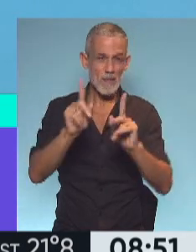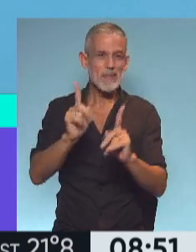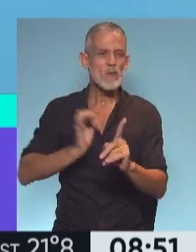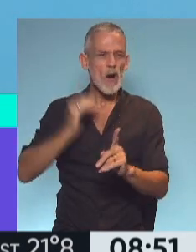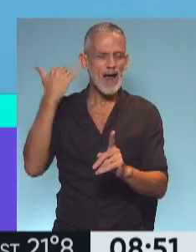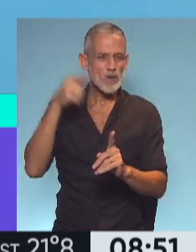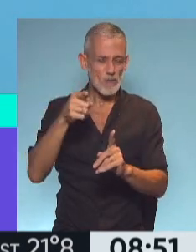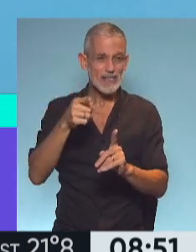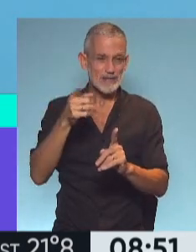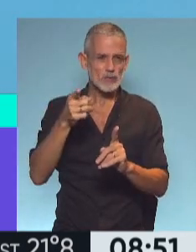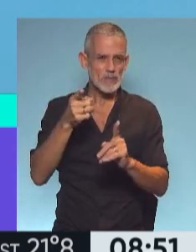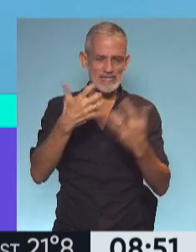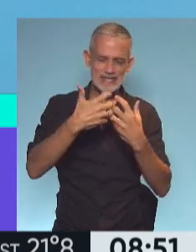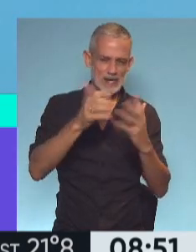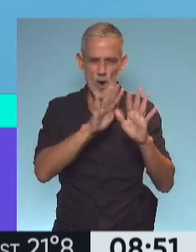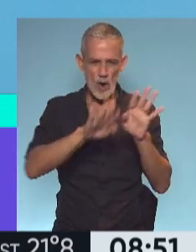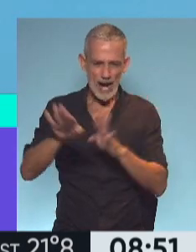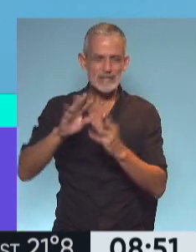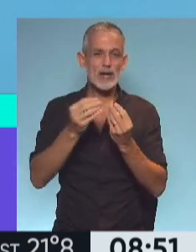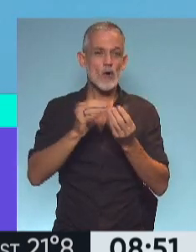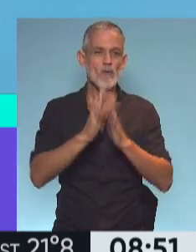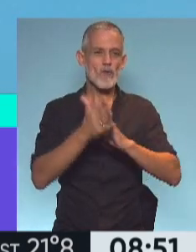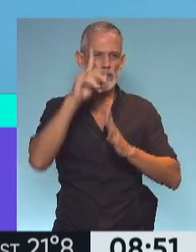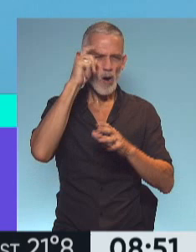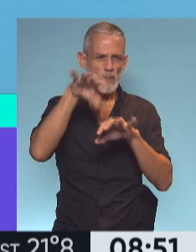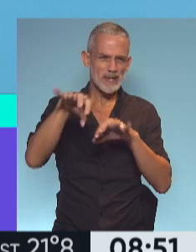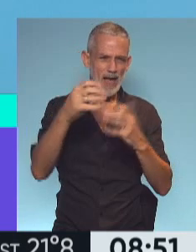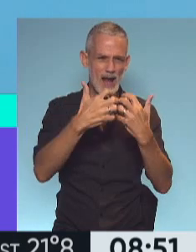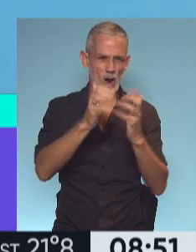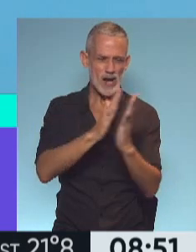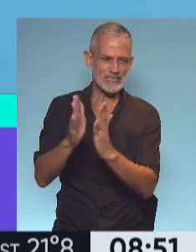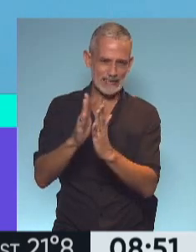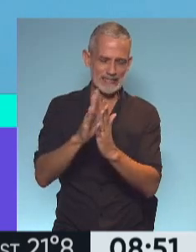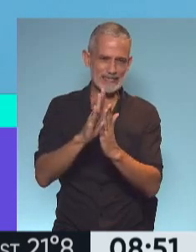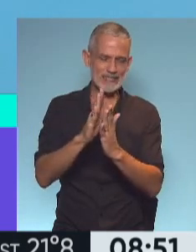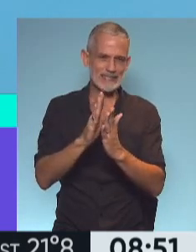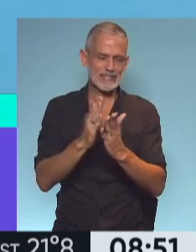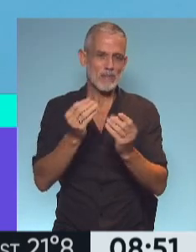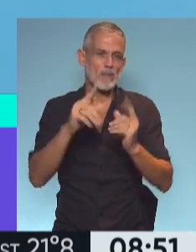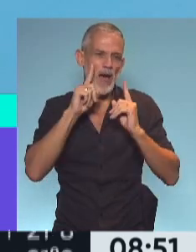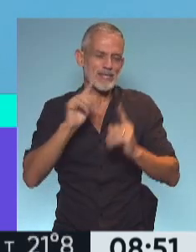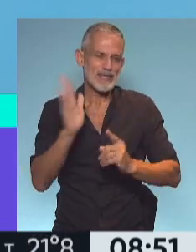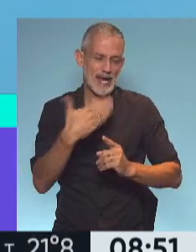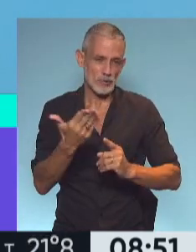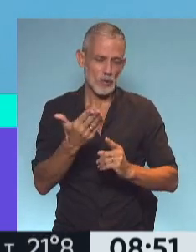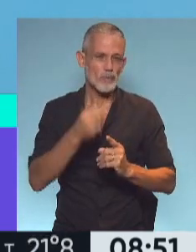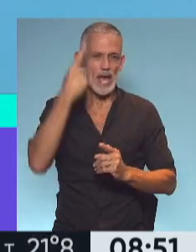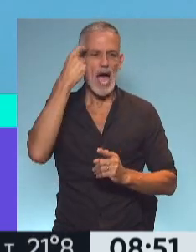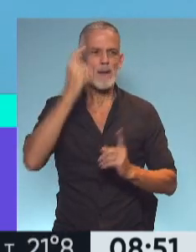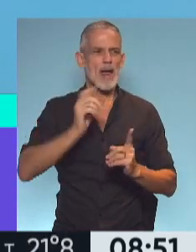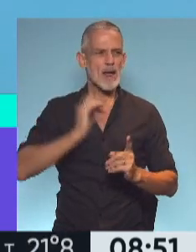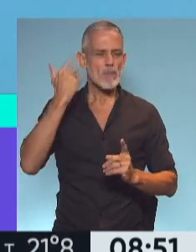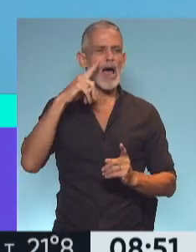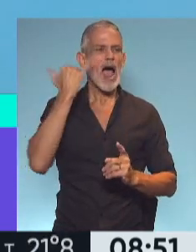pasado, también reorganizar la respuesta del sistema de salud, teniendo también en cuenta todas las lecciones aprendidas. Se